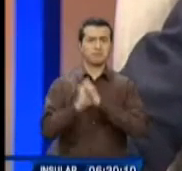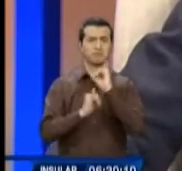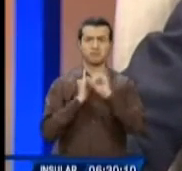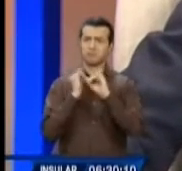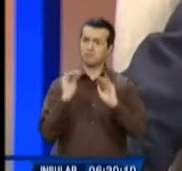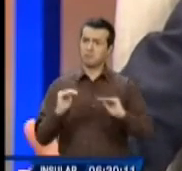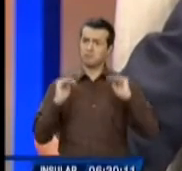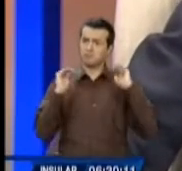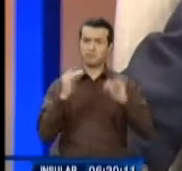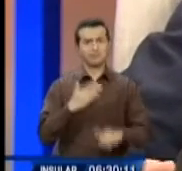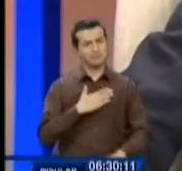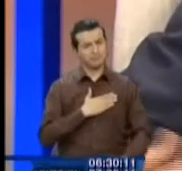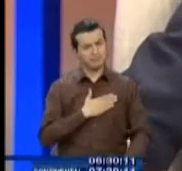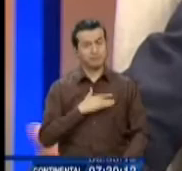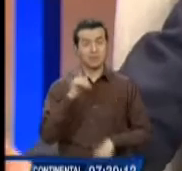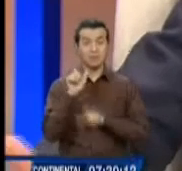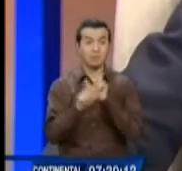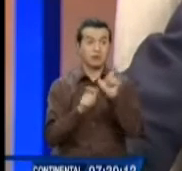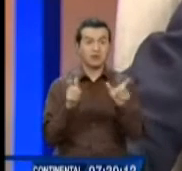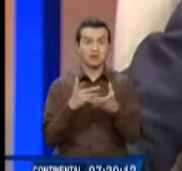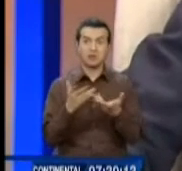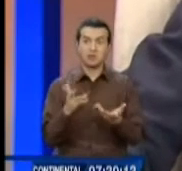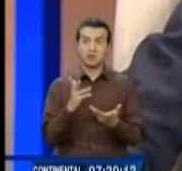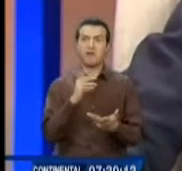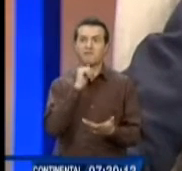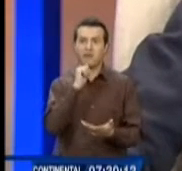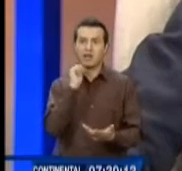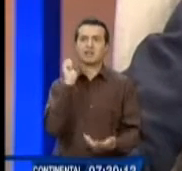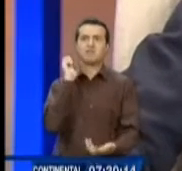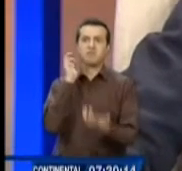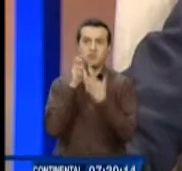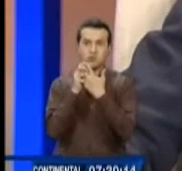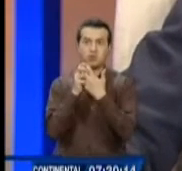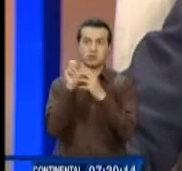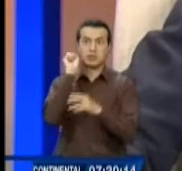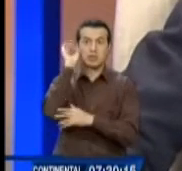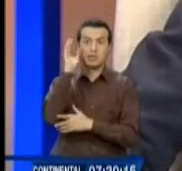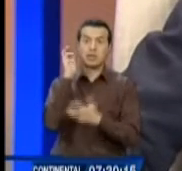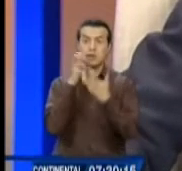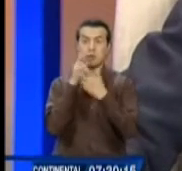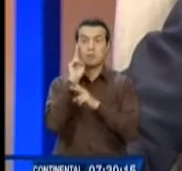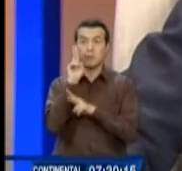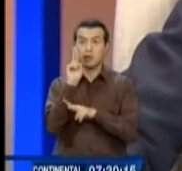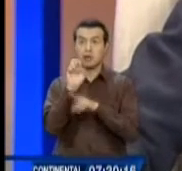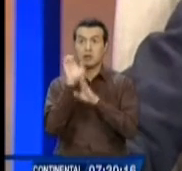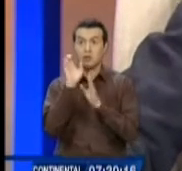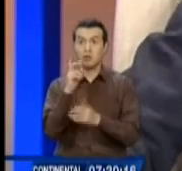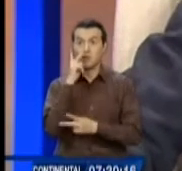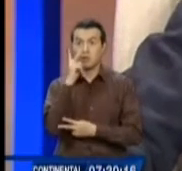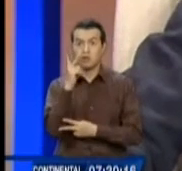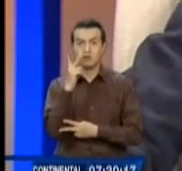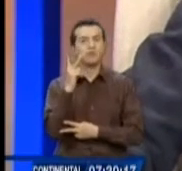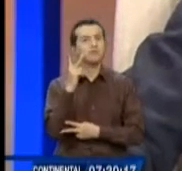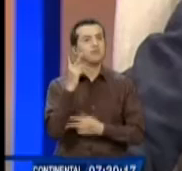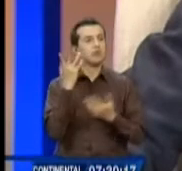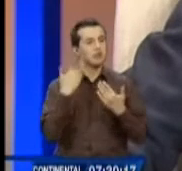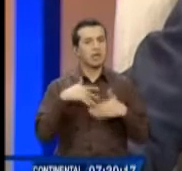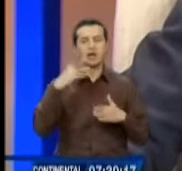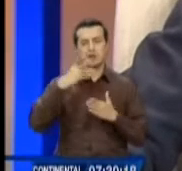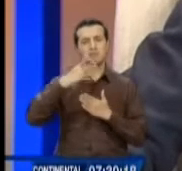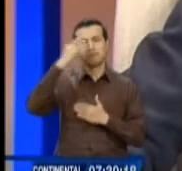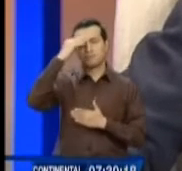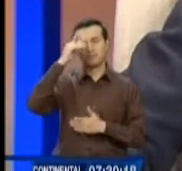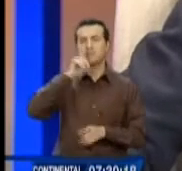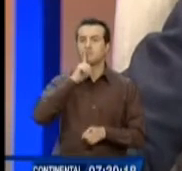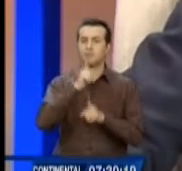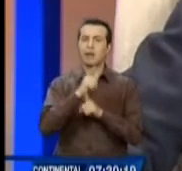internacional. Lastimosamente, como te digo, la gente no termina de acercarse a las salas de cine, pero estamos aprendiendo. Yo creo que acá en el país pasa algo, y es que